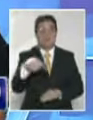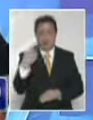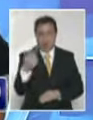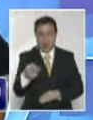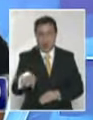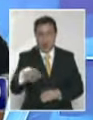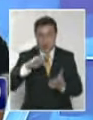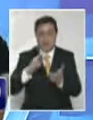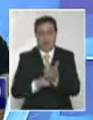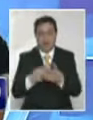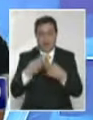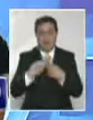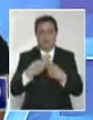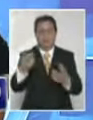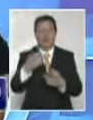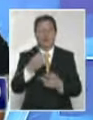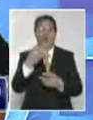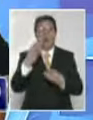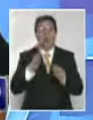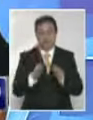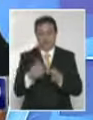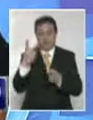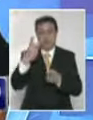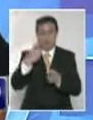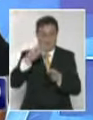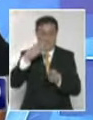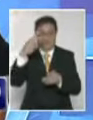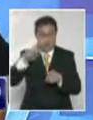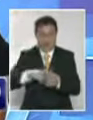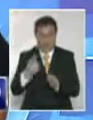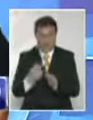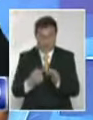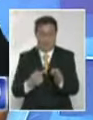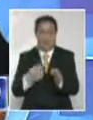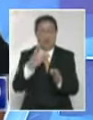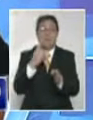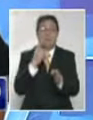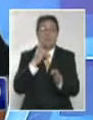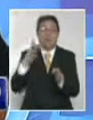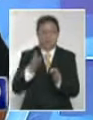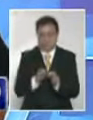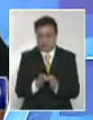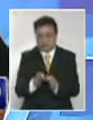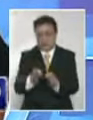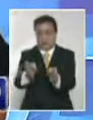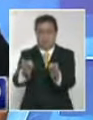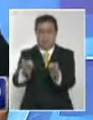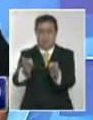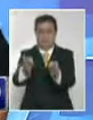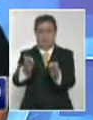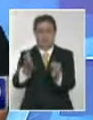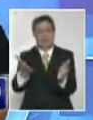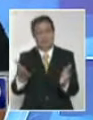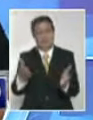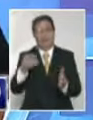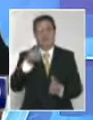realidad que iba paralela, que todo el mundo la podía ver si quería verla. Yo soy más drástica que Jorge Andrés. Yo creo que